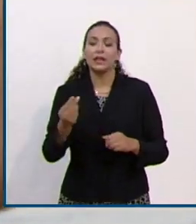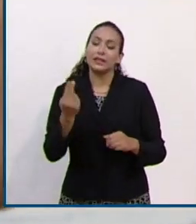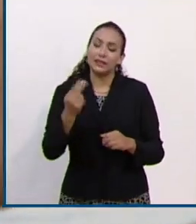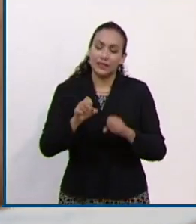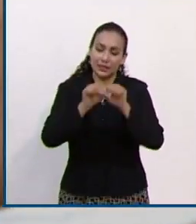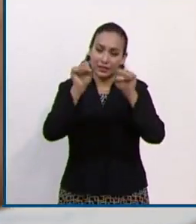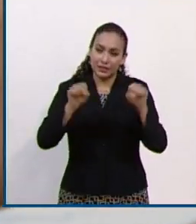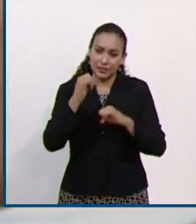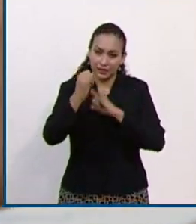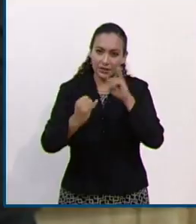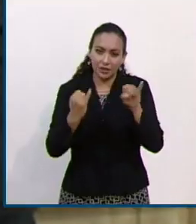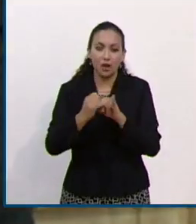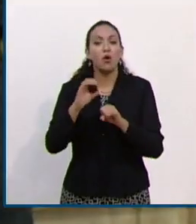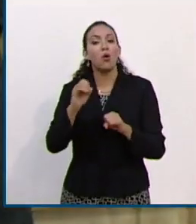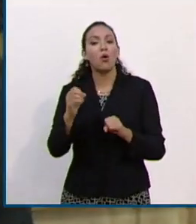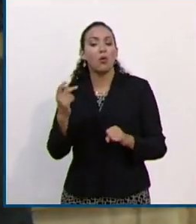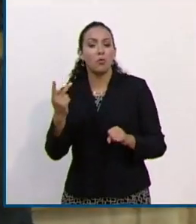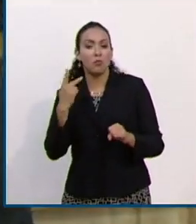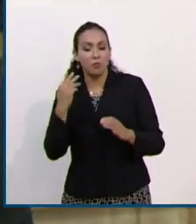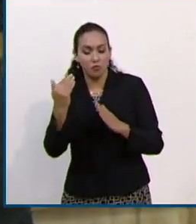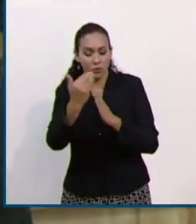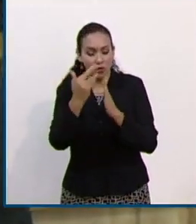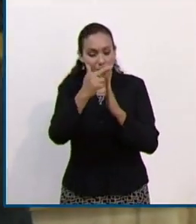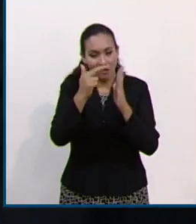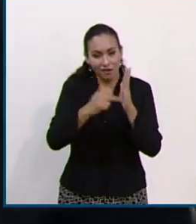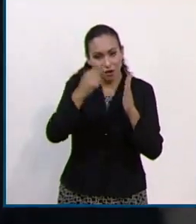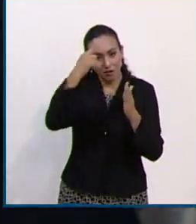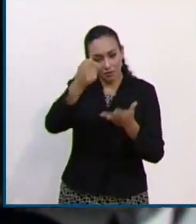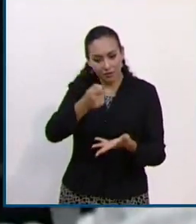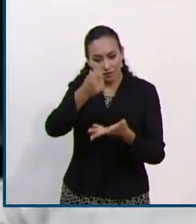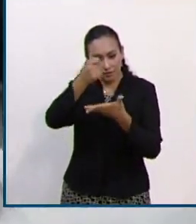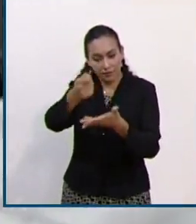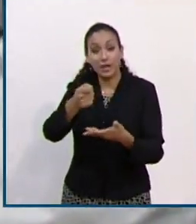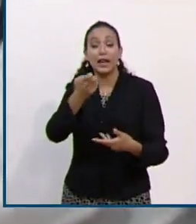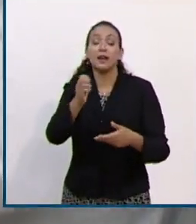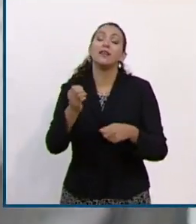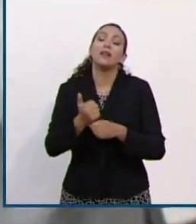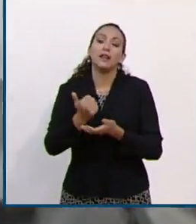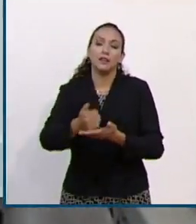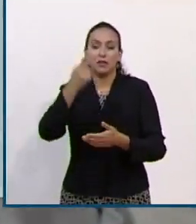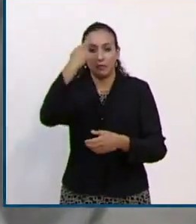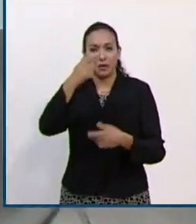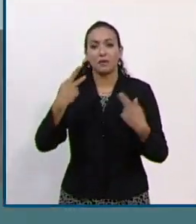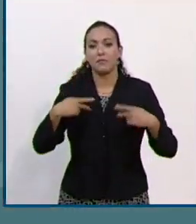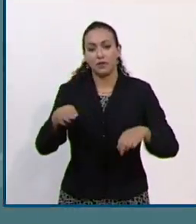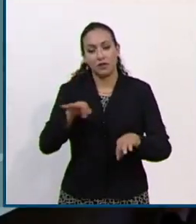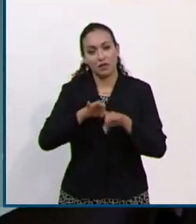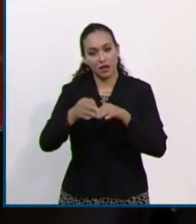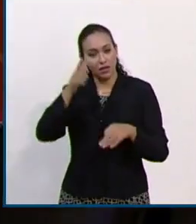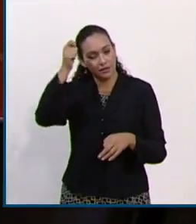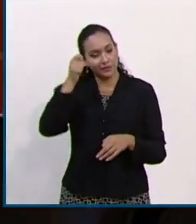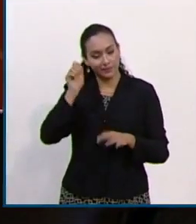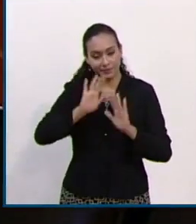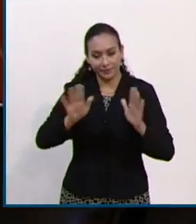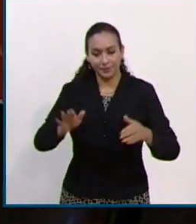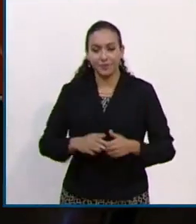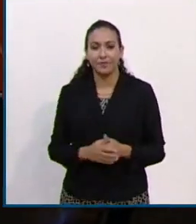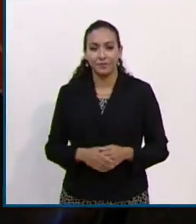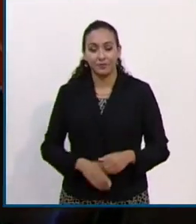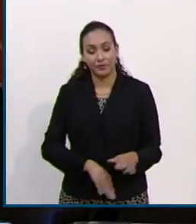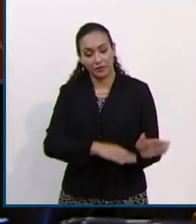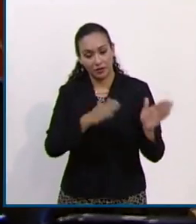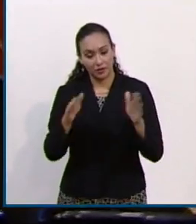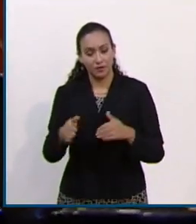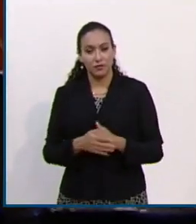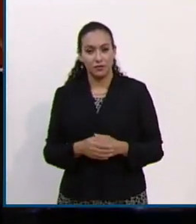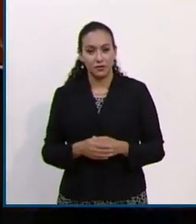las políticas de la CONSAR. Esto subrayó para contribuir al bienestar de los trabajadores en retiro. Por otra parte,